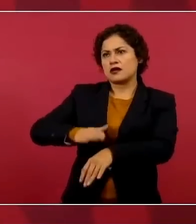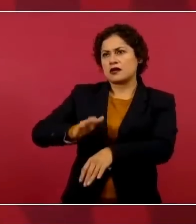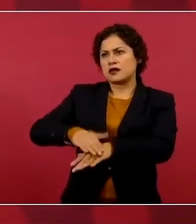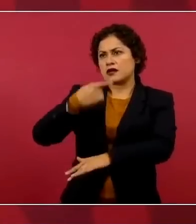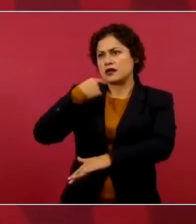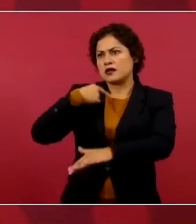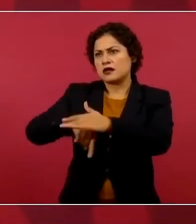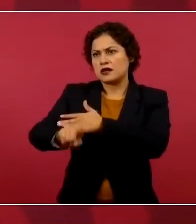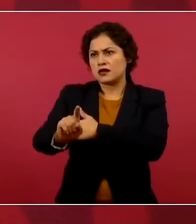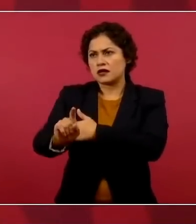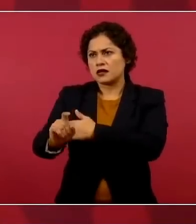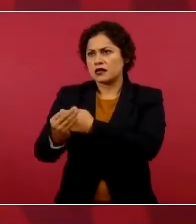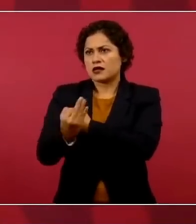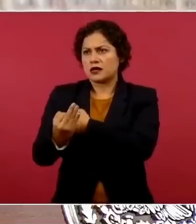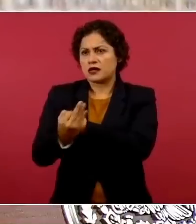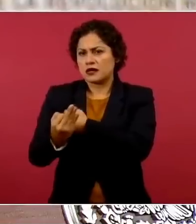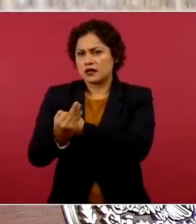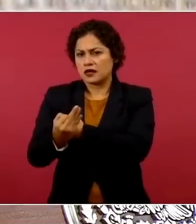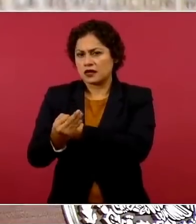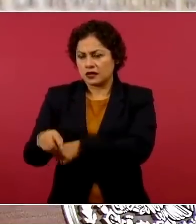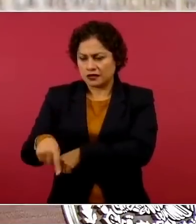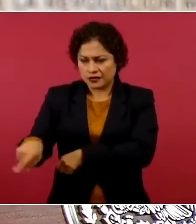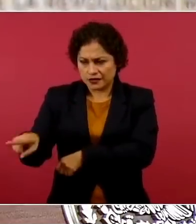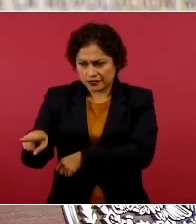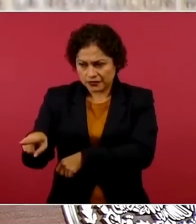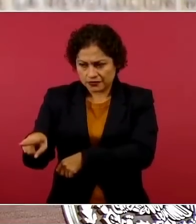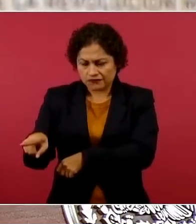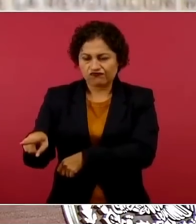porque son tramposos y además